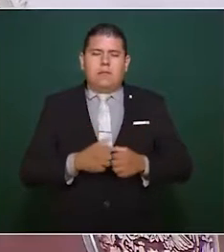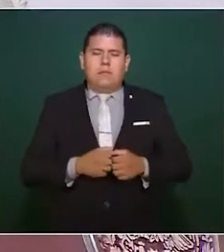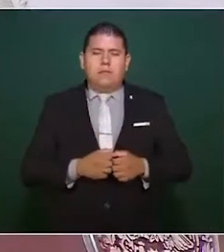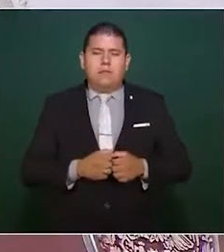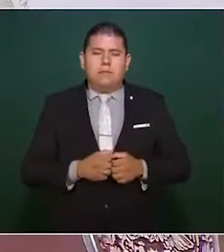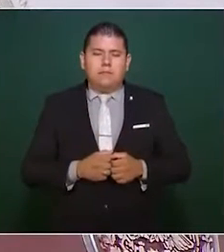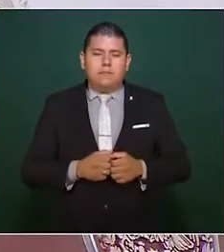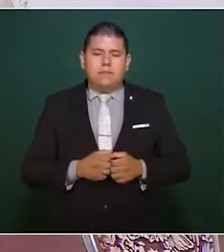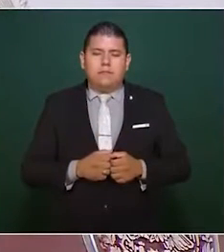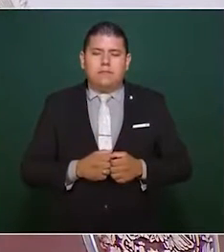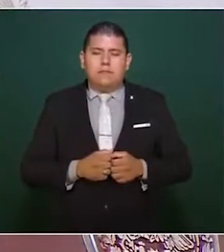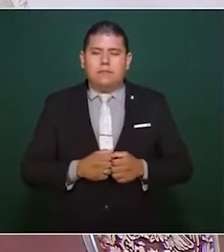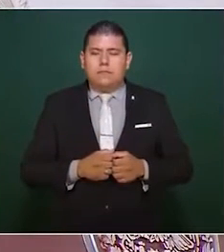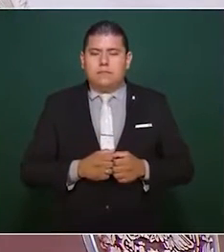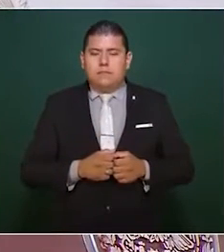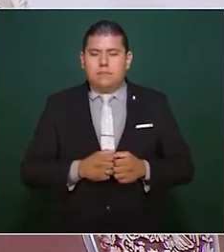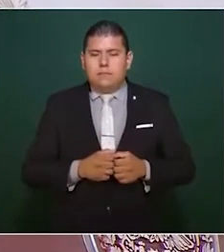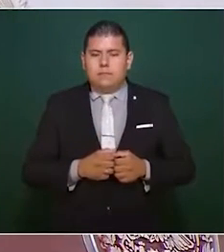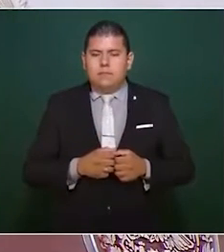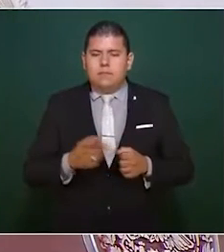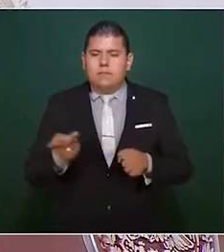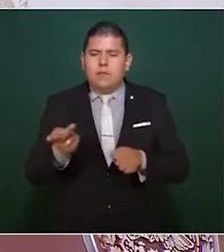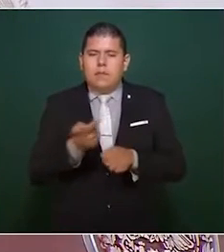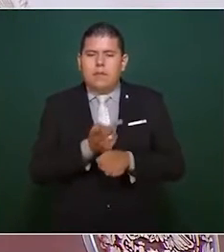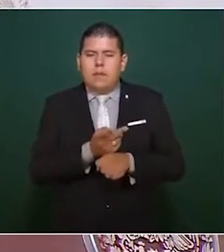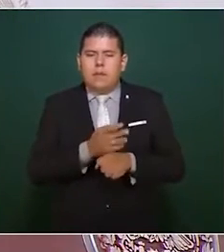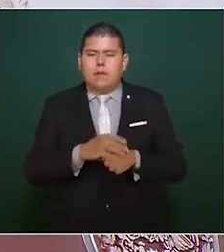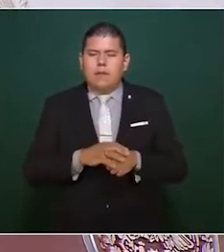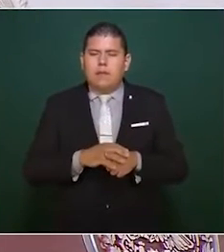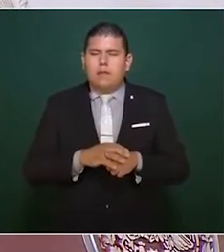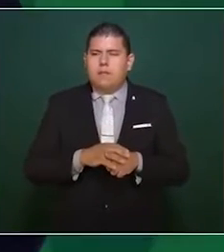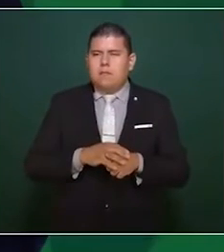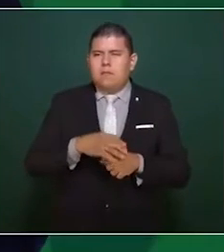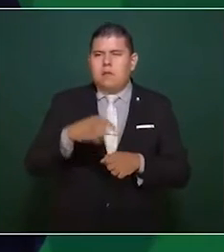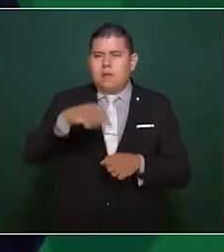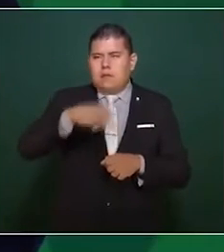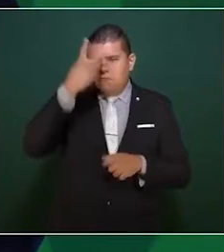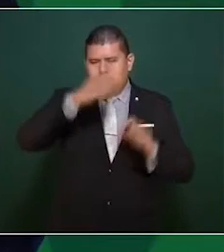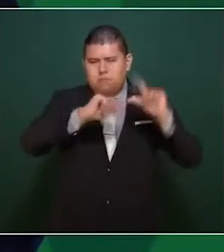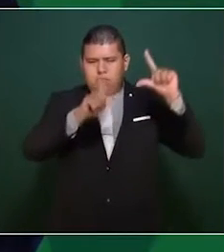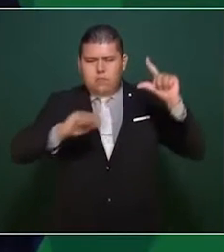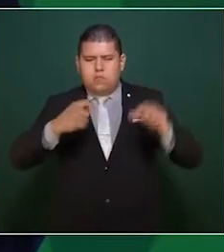dan una aceptación del orden del 70%,